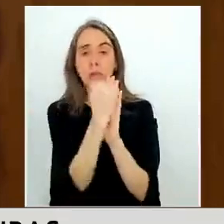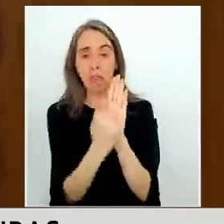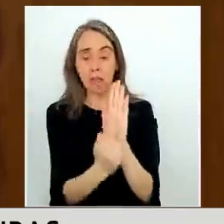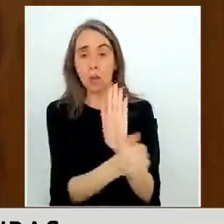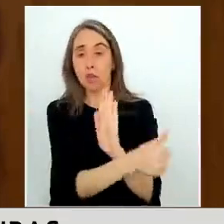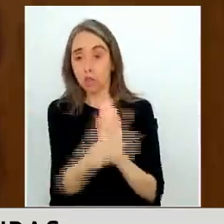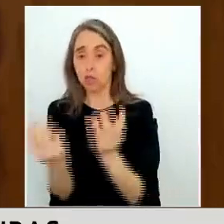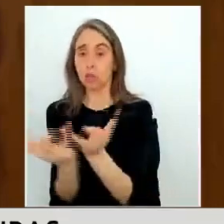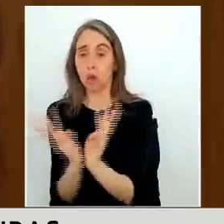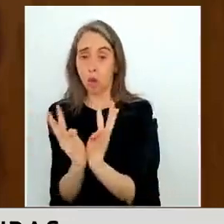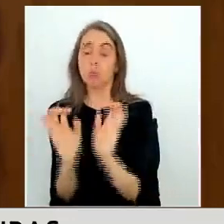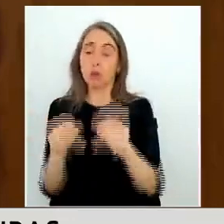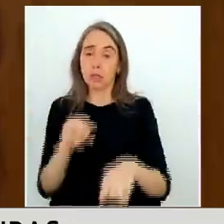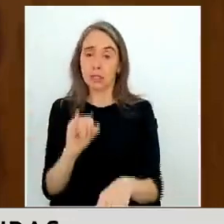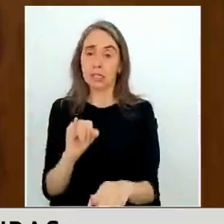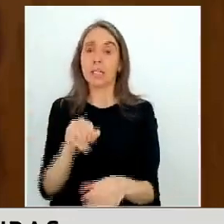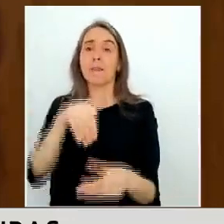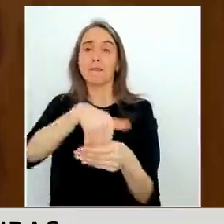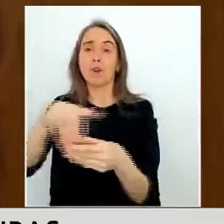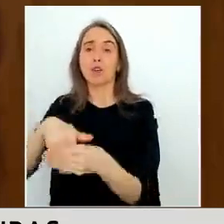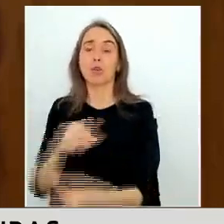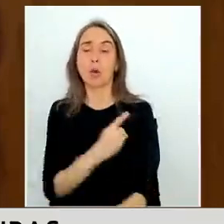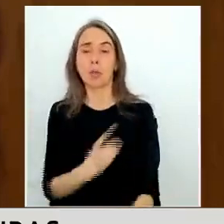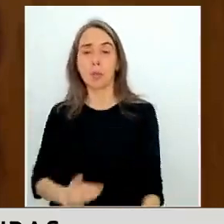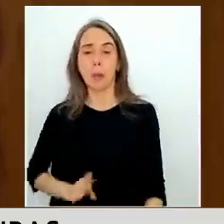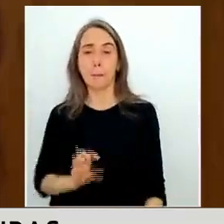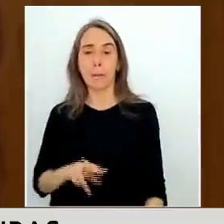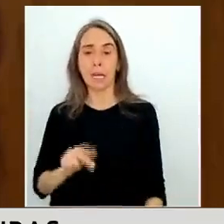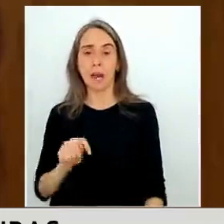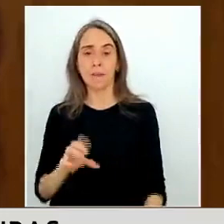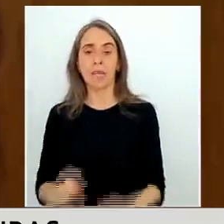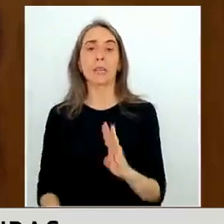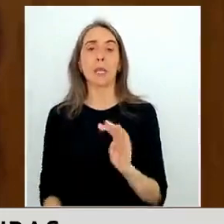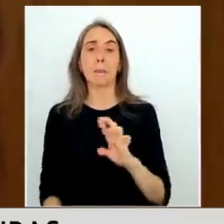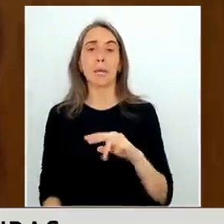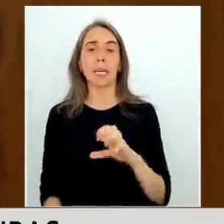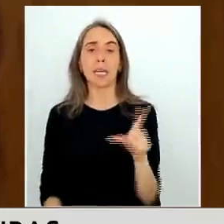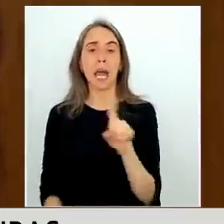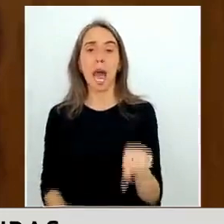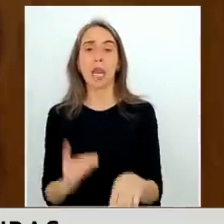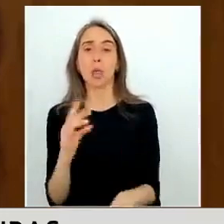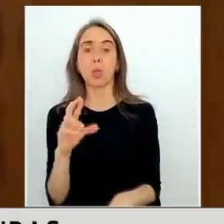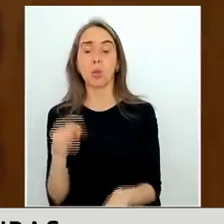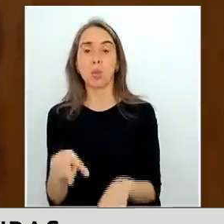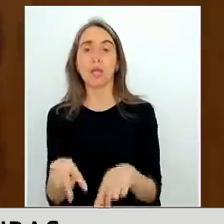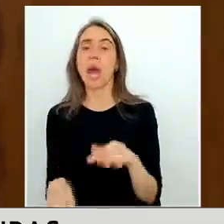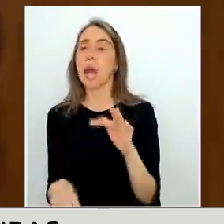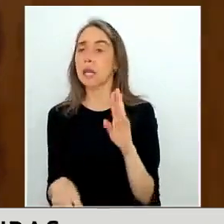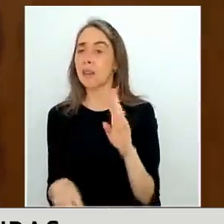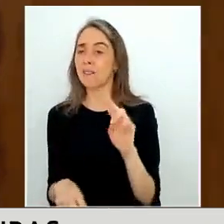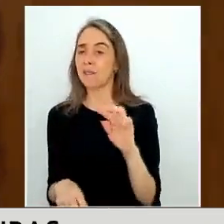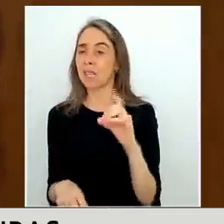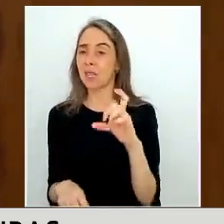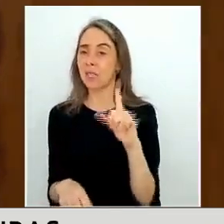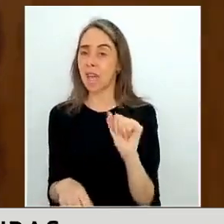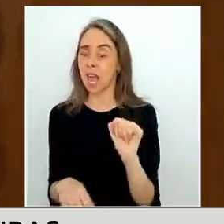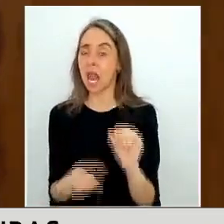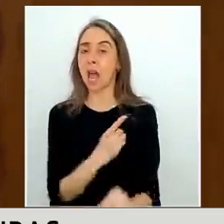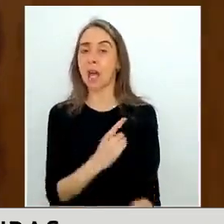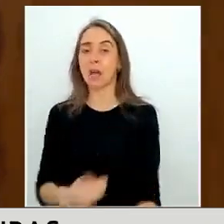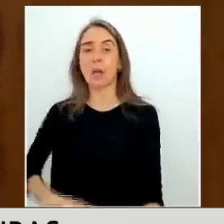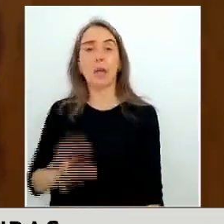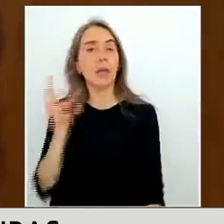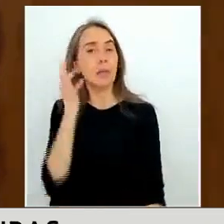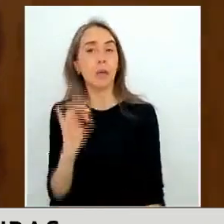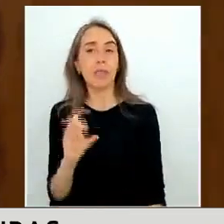de los diputados Gustavo Benavente Alejandro bernales Eduardo durá Mauricio jed y Sebastián Videla y de las diputadas Viviana Delgado Catalina